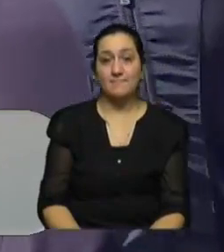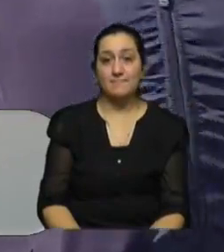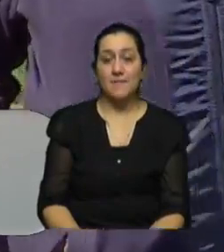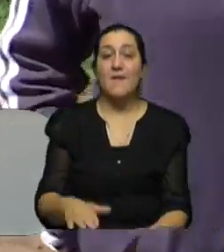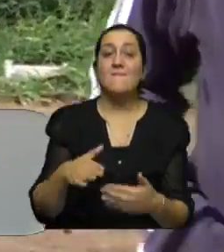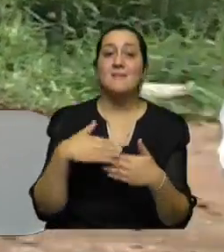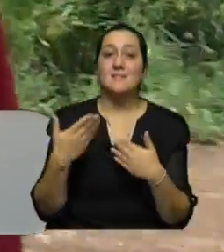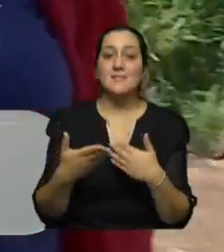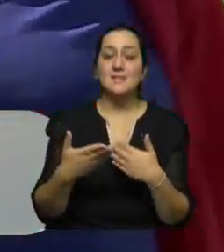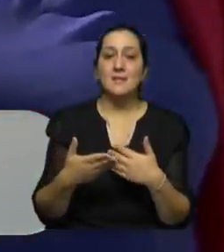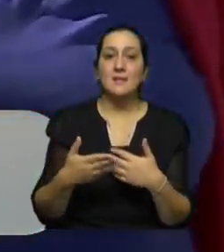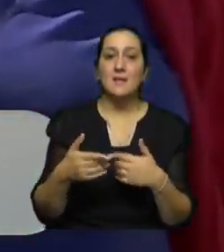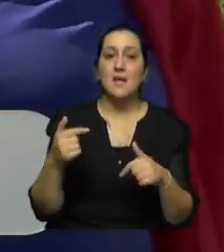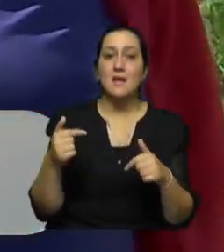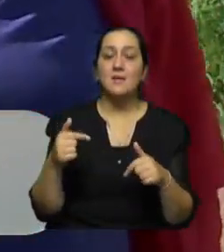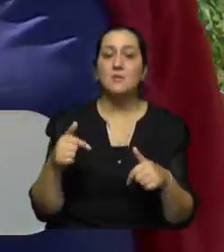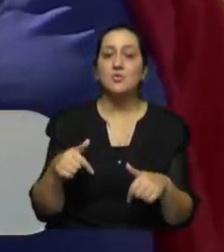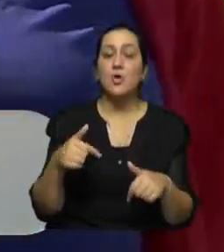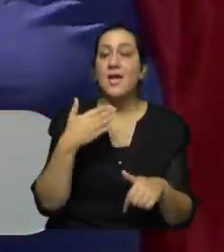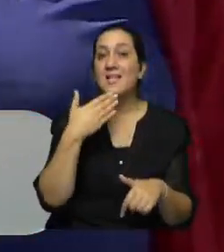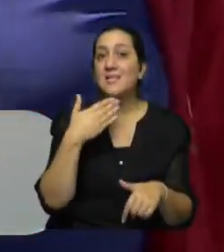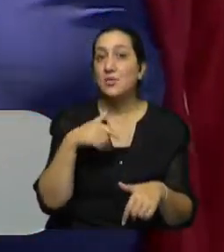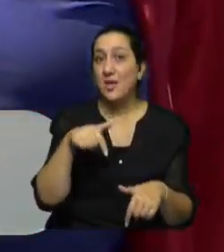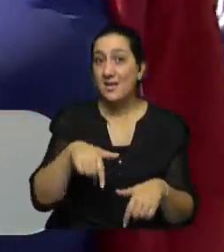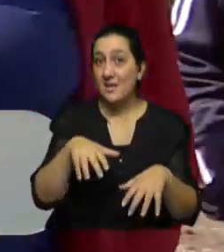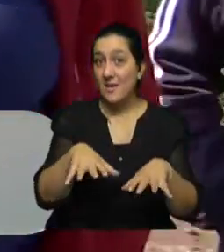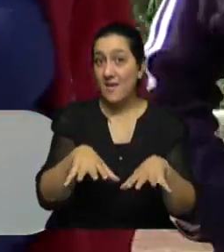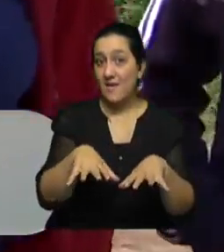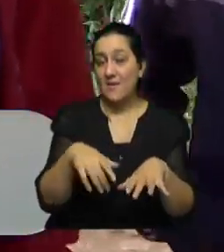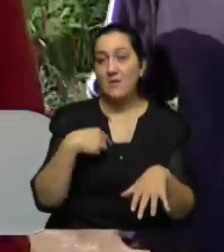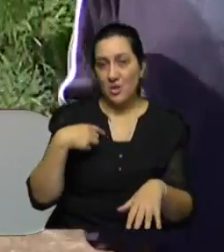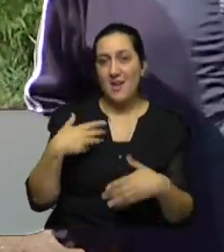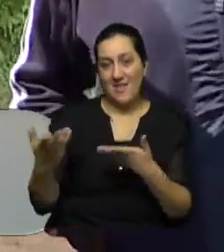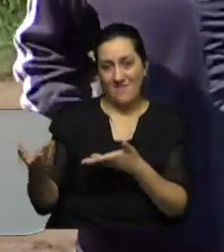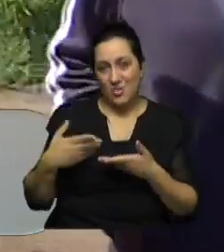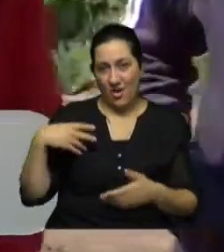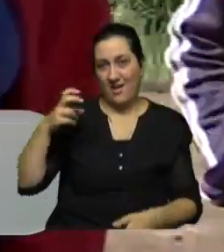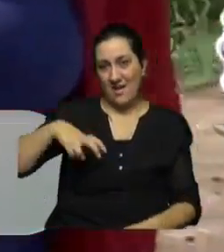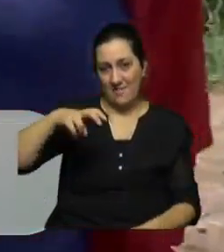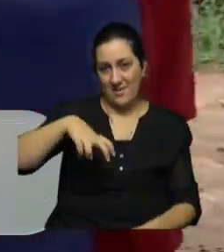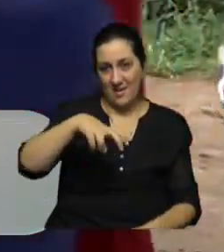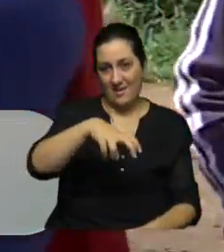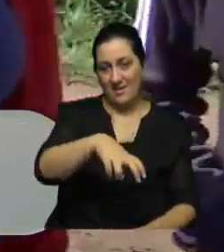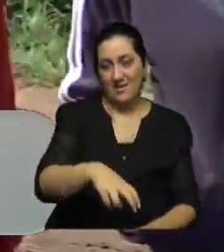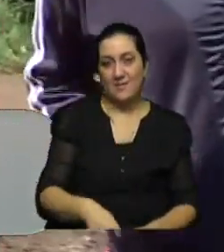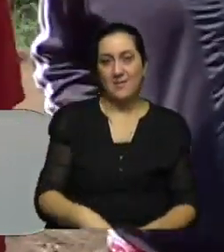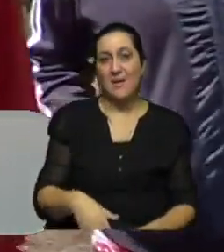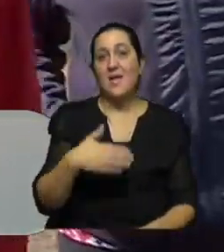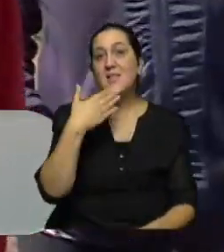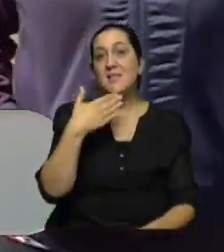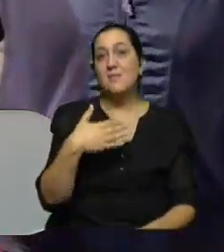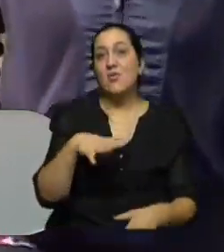Vecina, aquí tengo entendido que viven, la invito a caminar, tenemos entendido que viven